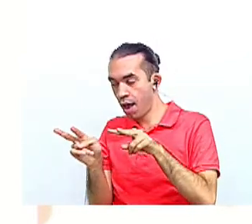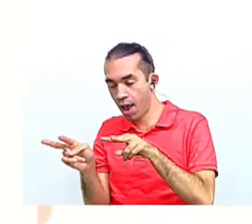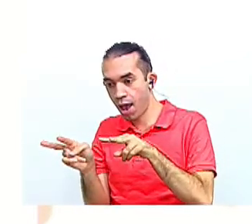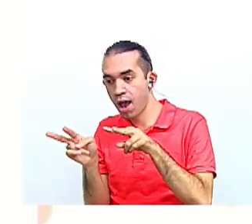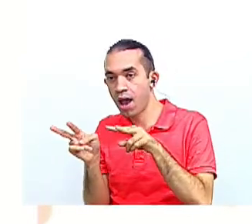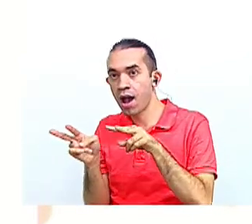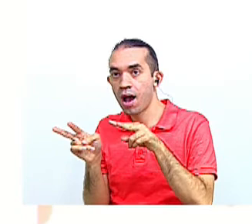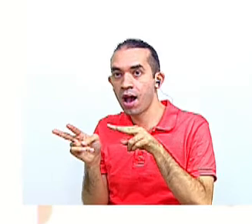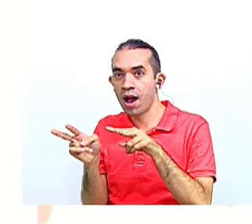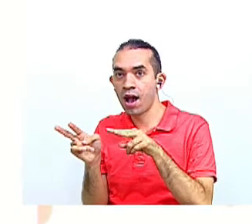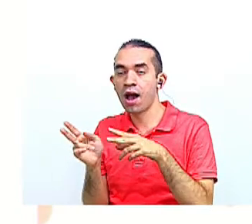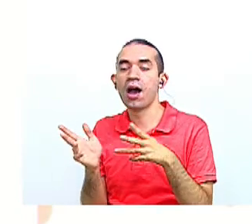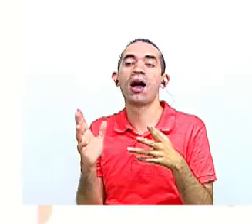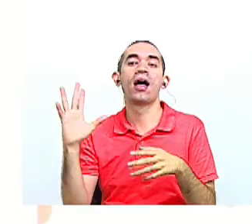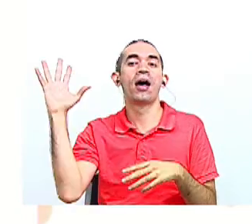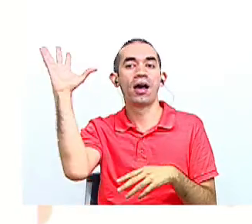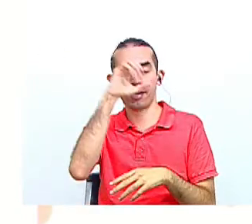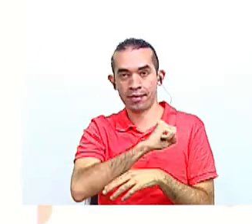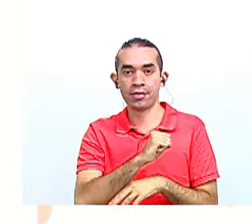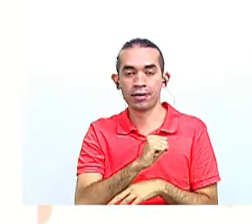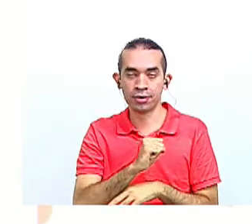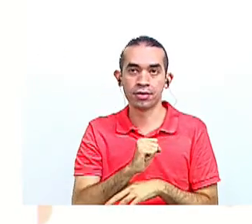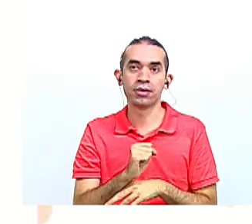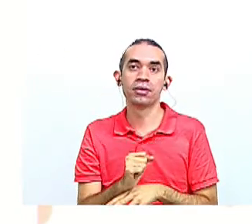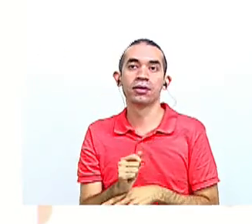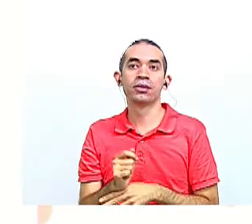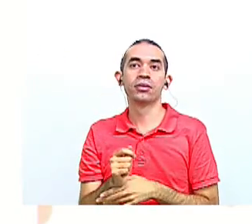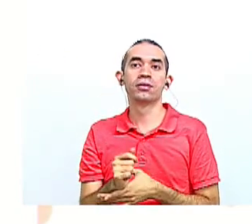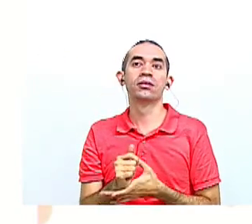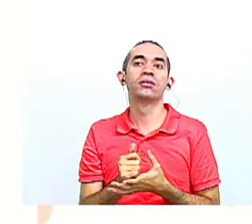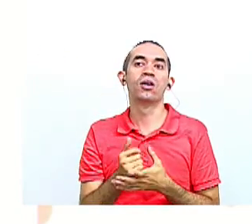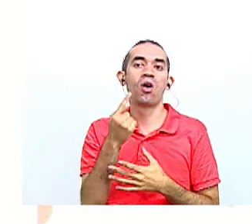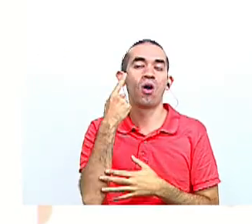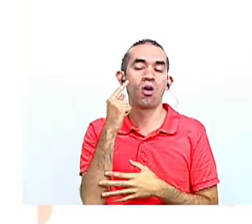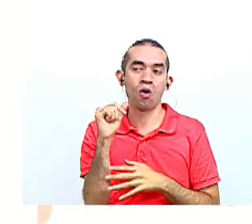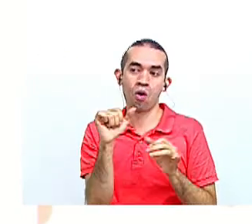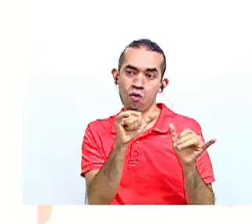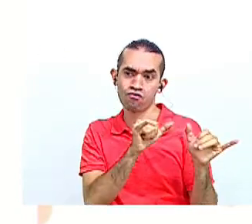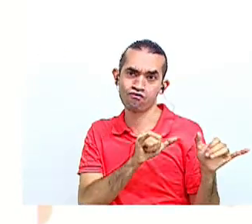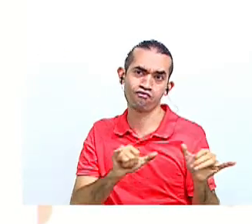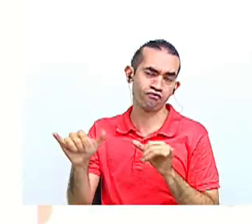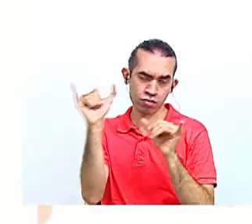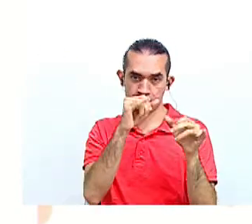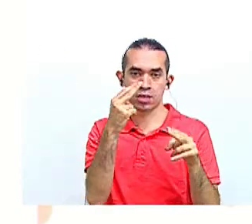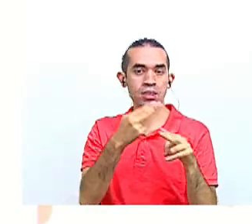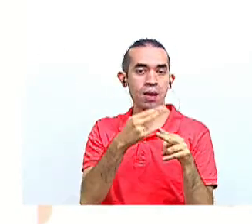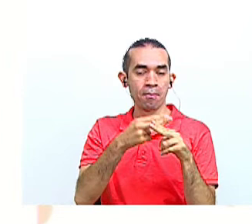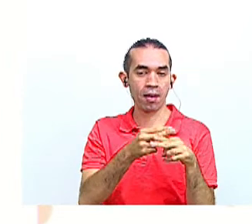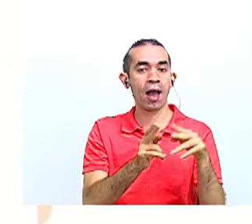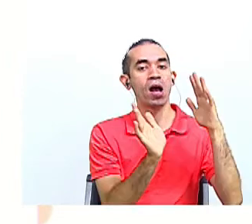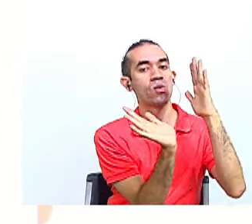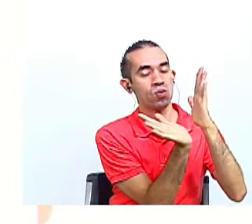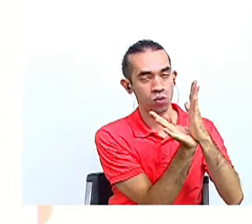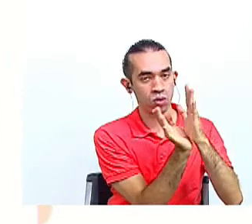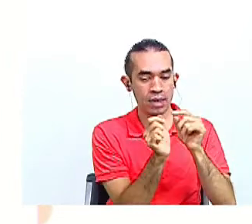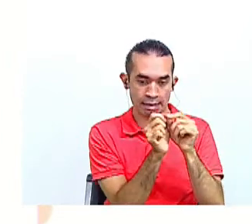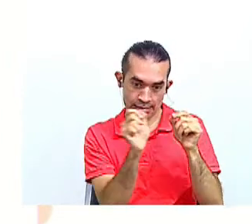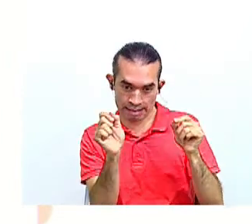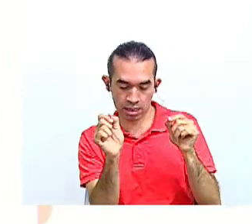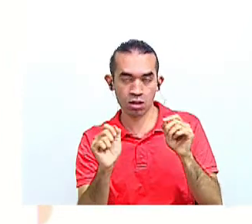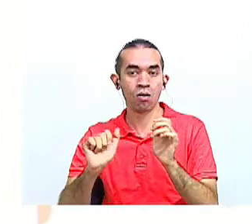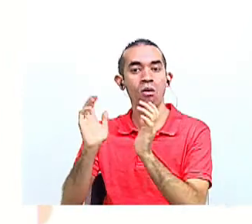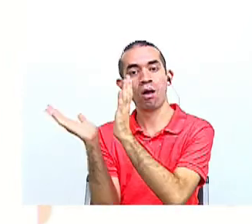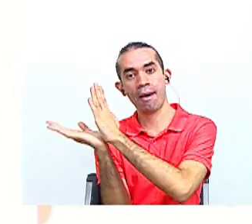Entonces, resulta que el criterio de congruencia, que se llama ángulo,